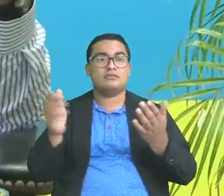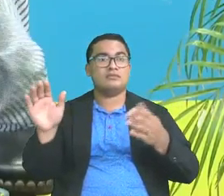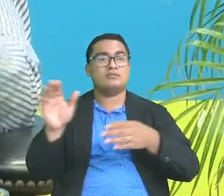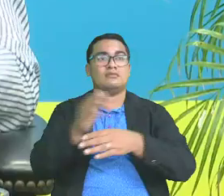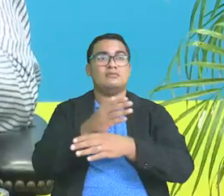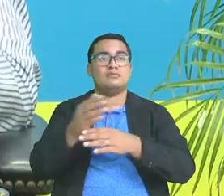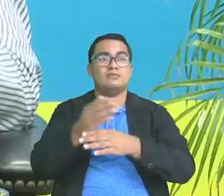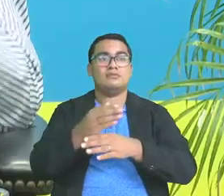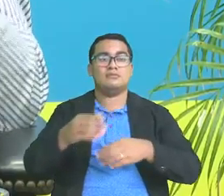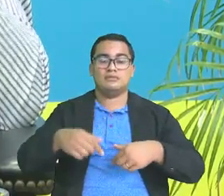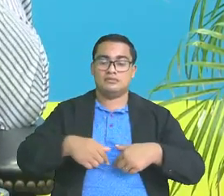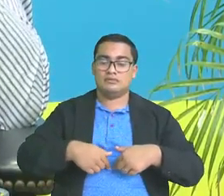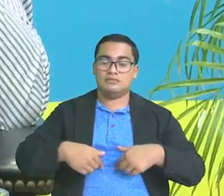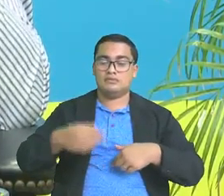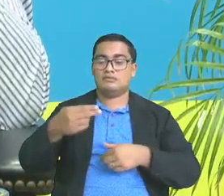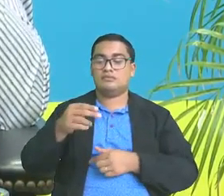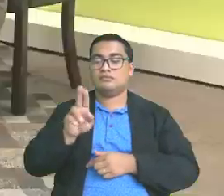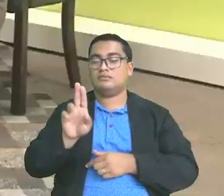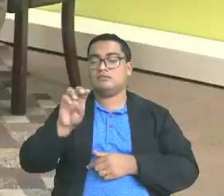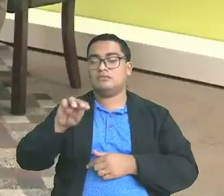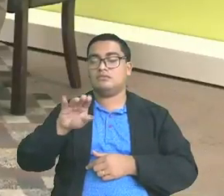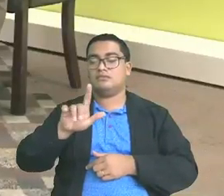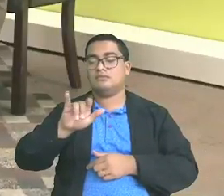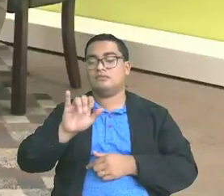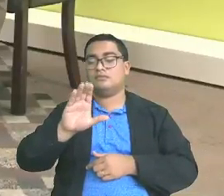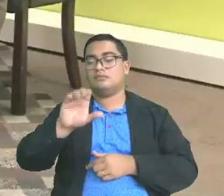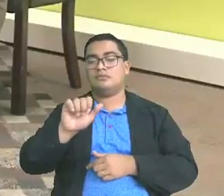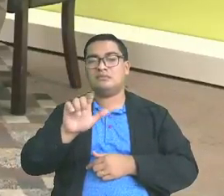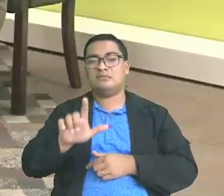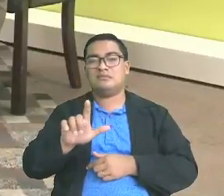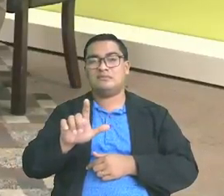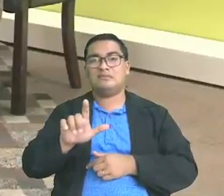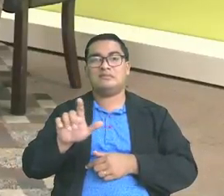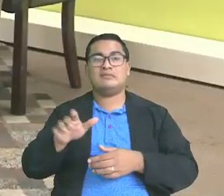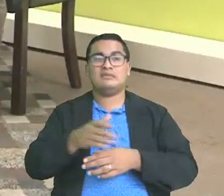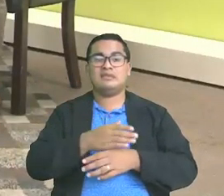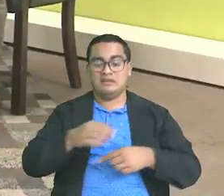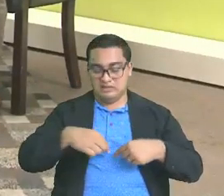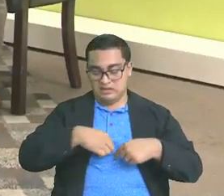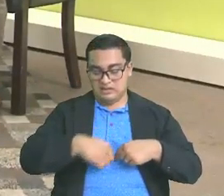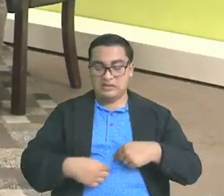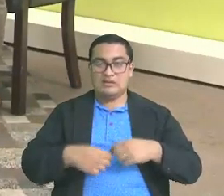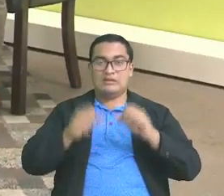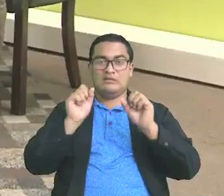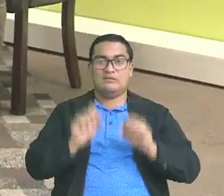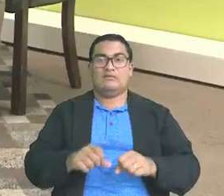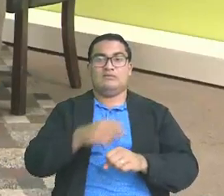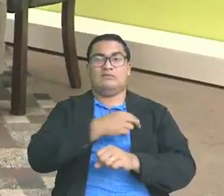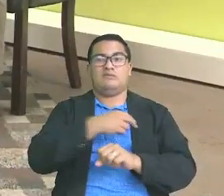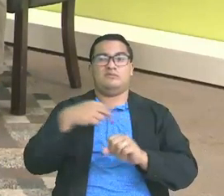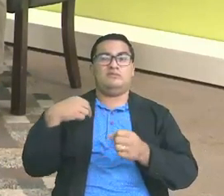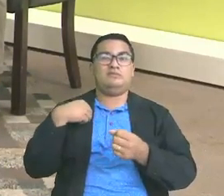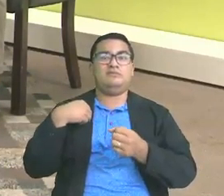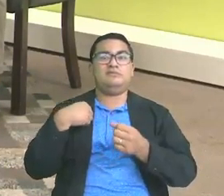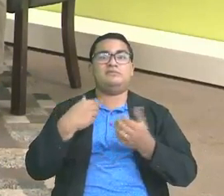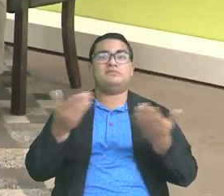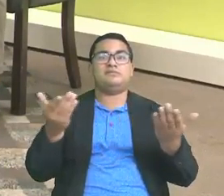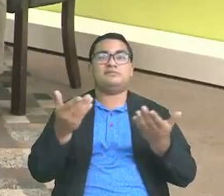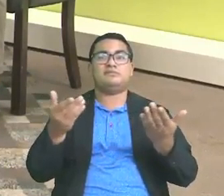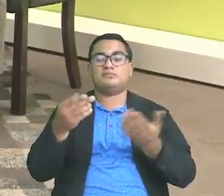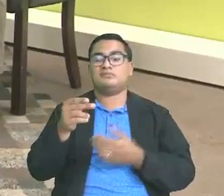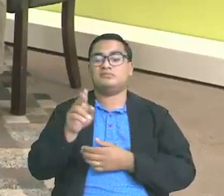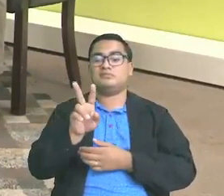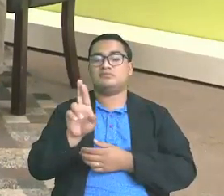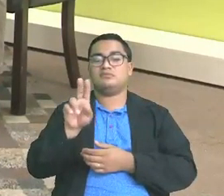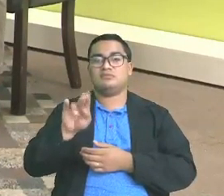la umbilical a la inguinal? ¿Hay cirugía? Sí, hay cirugía. Cuando nosotros definimos que es una hernia inguinal,